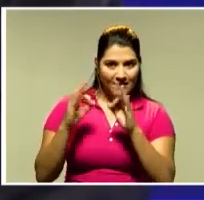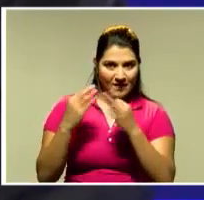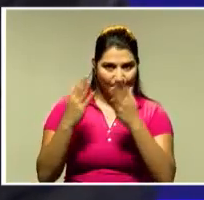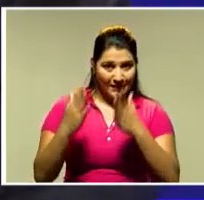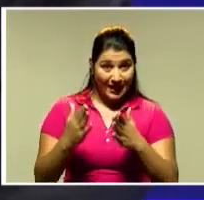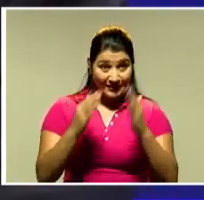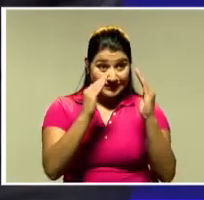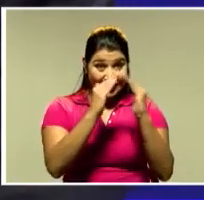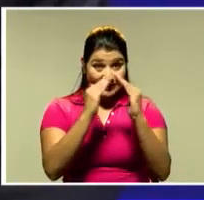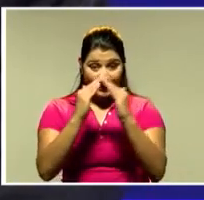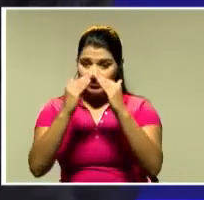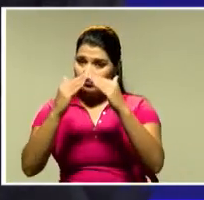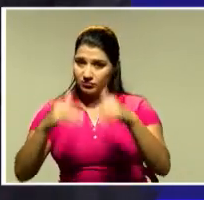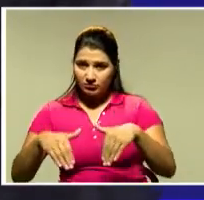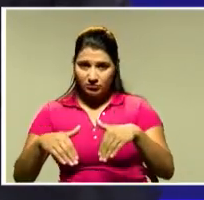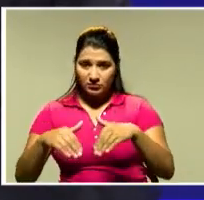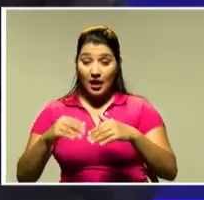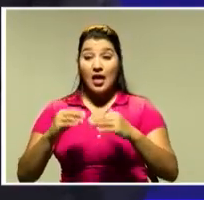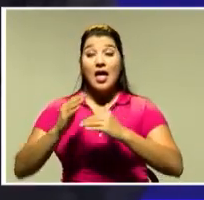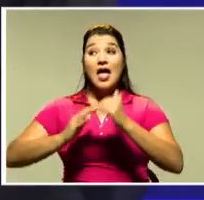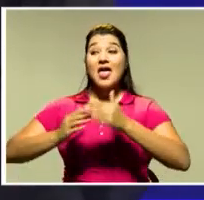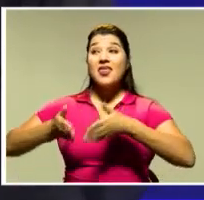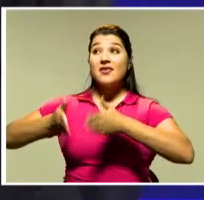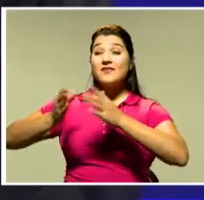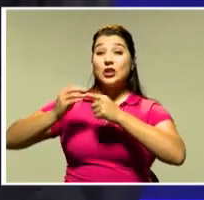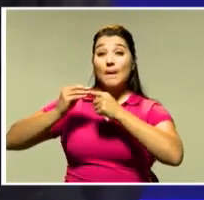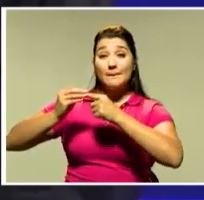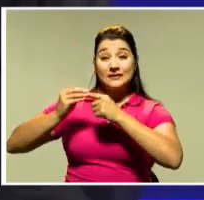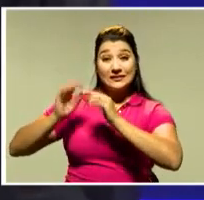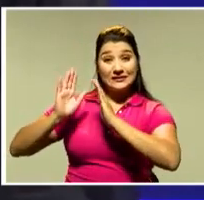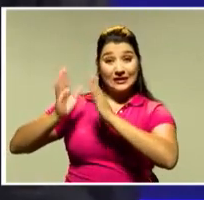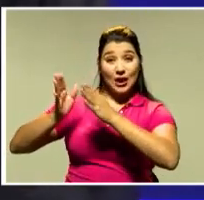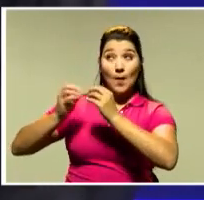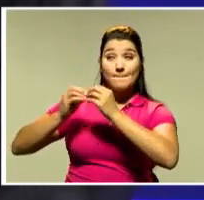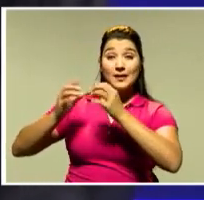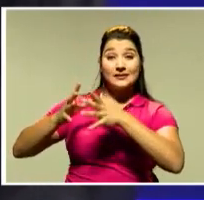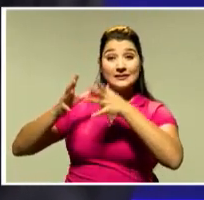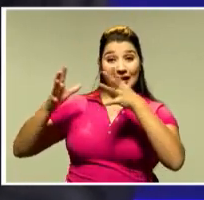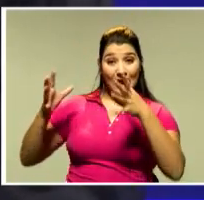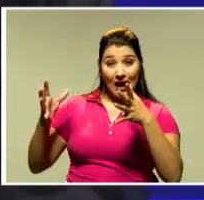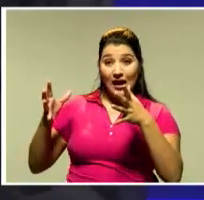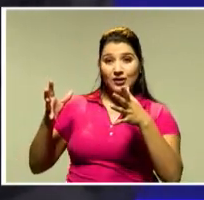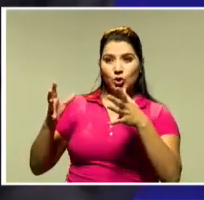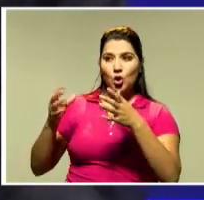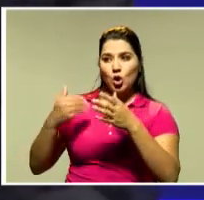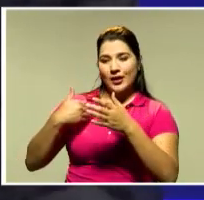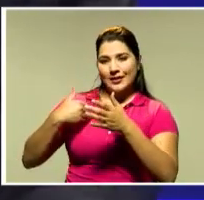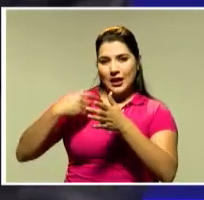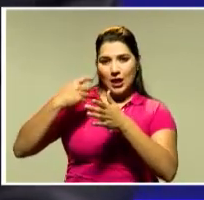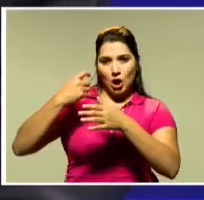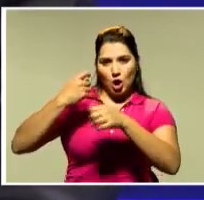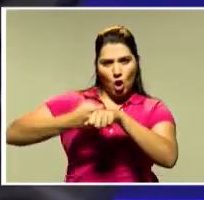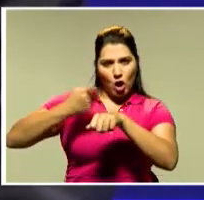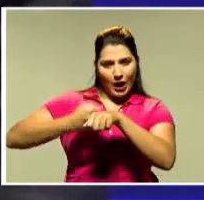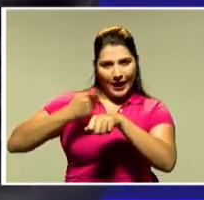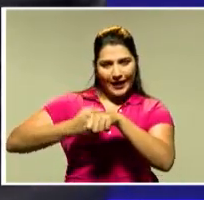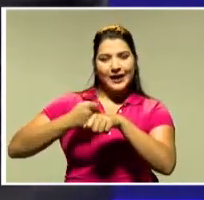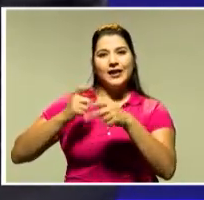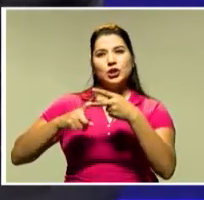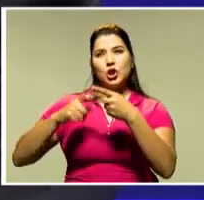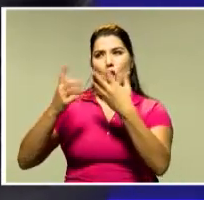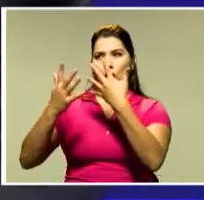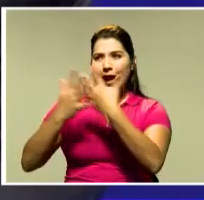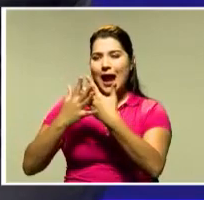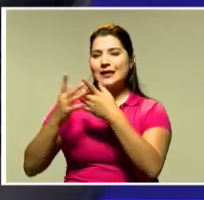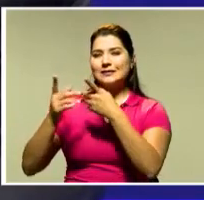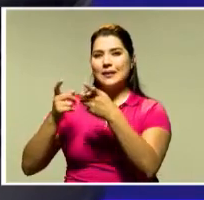perdió. Los edificios principales que quedaron son los más grandes, los de concreto, las cárceles, la administración,